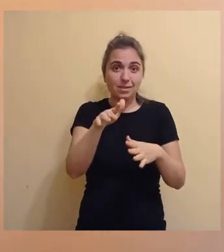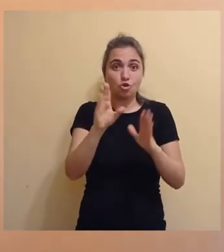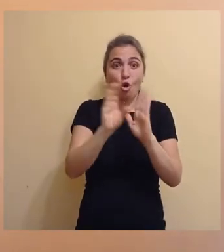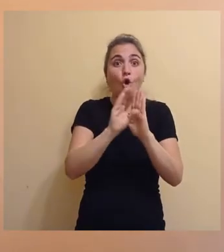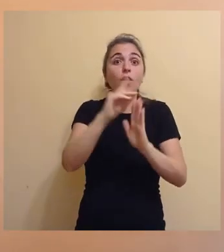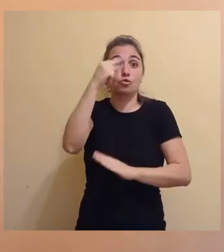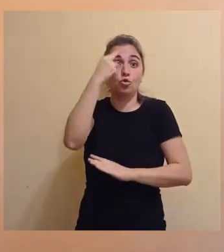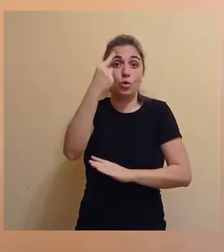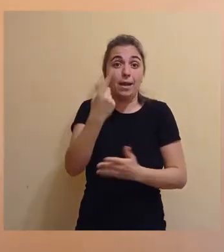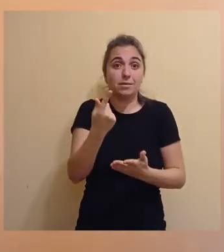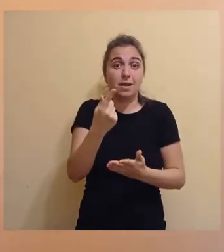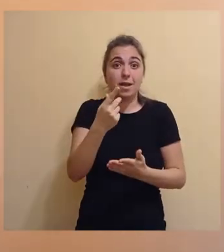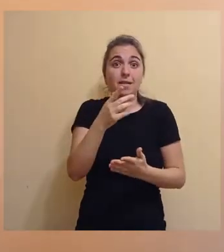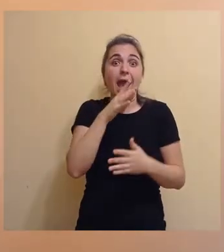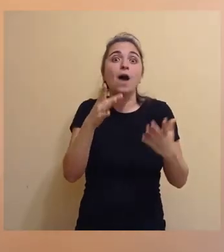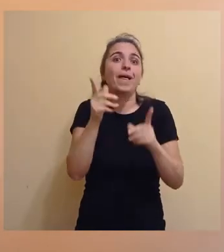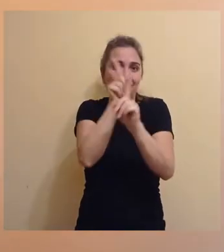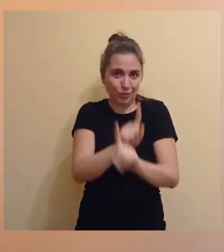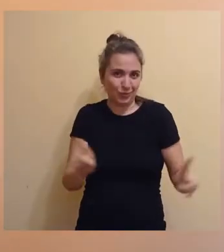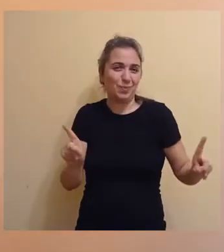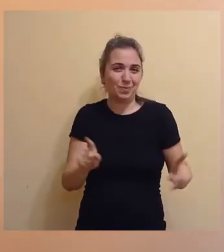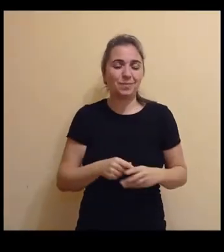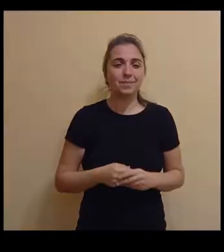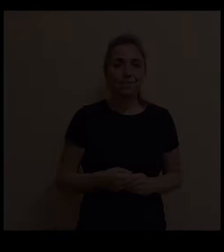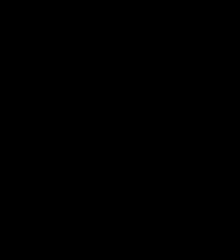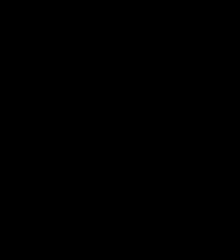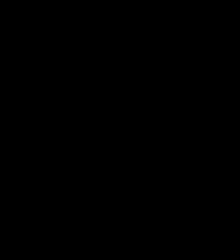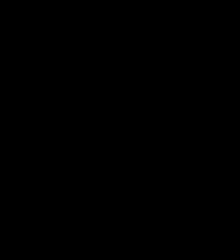¿no? En estos códigos culturales de lo simbólico.